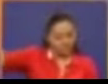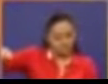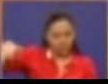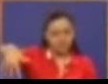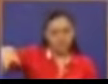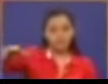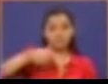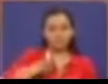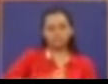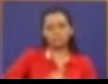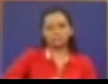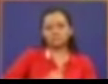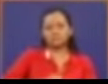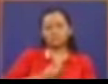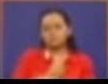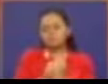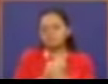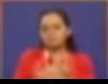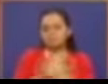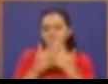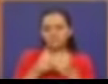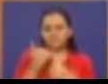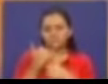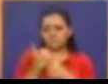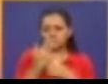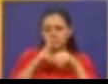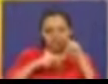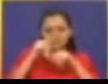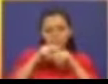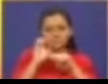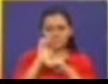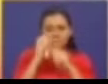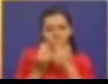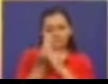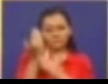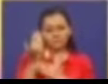más cariño, para seguir construyendo la patria nueva, compañeros.